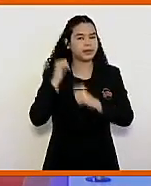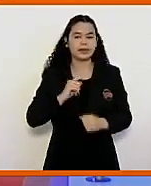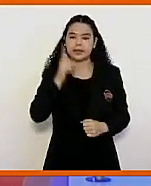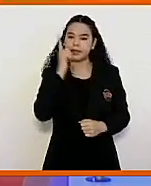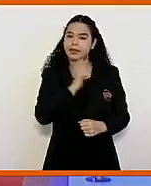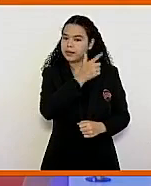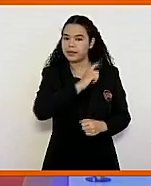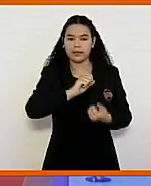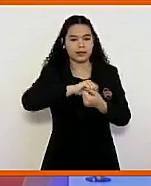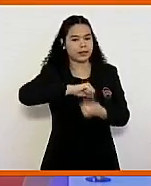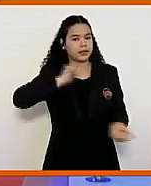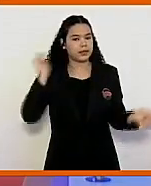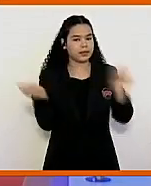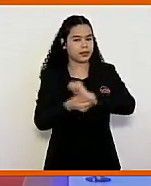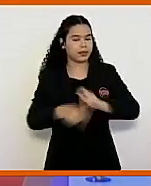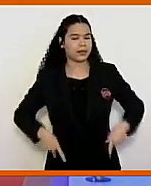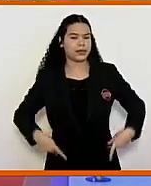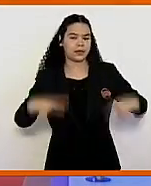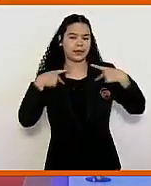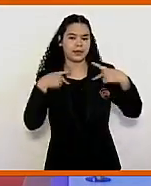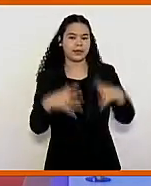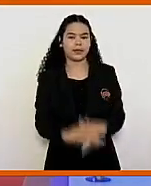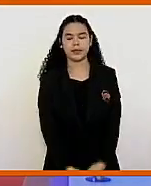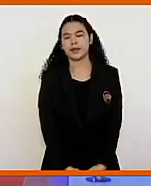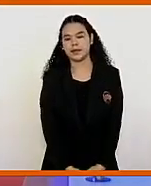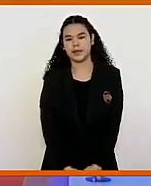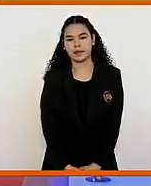esperanza. Loto, te cambia la vida.